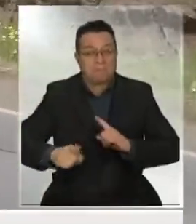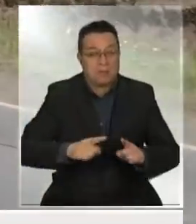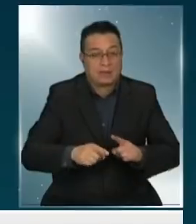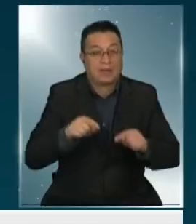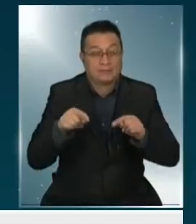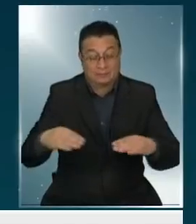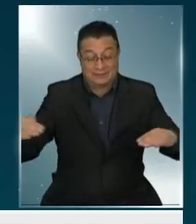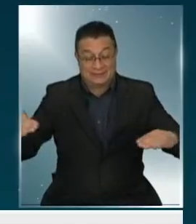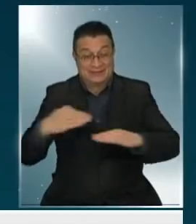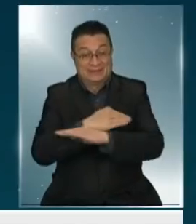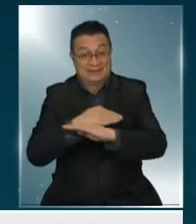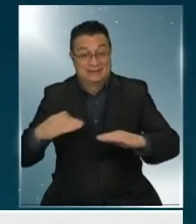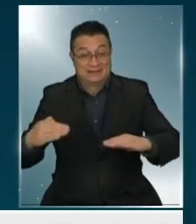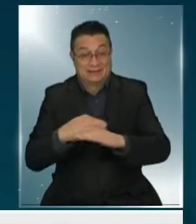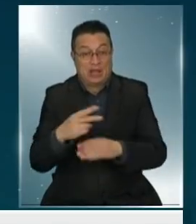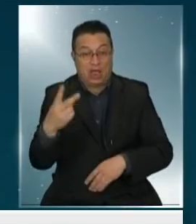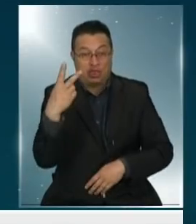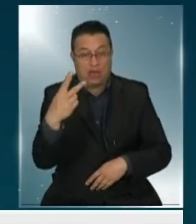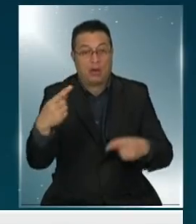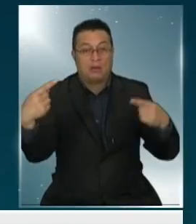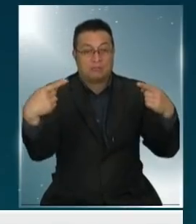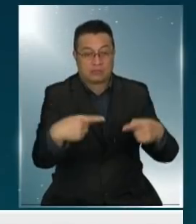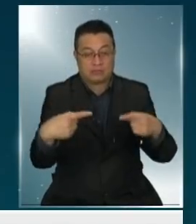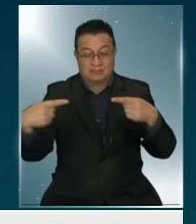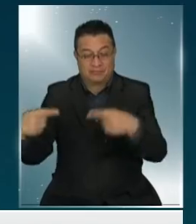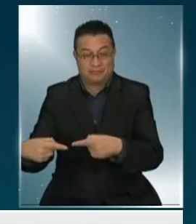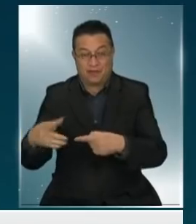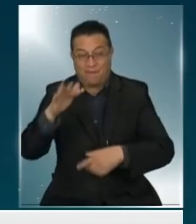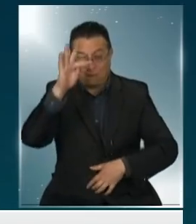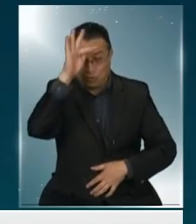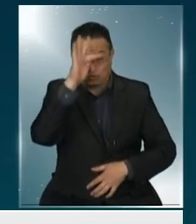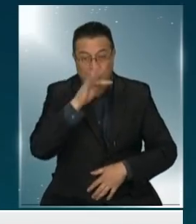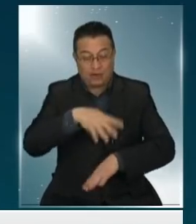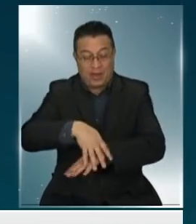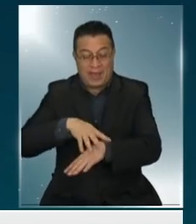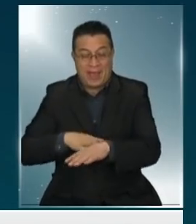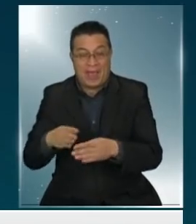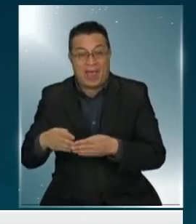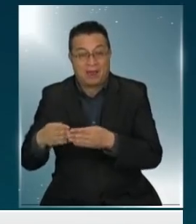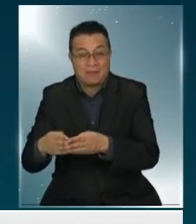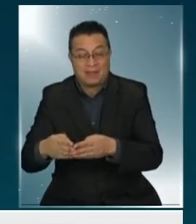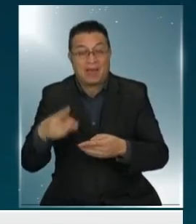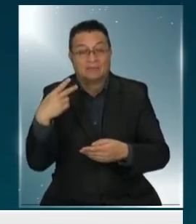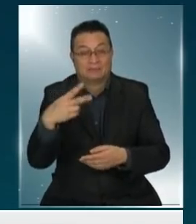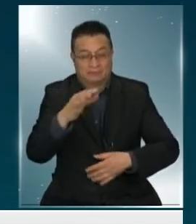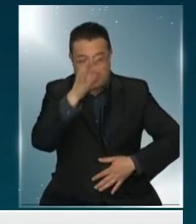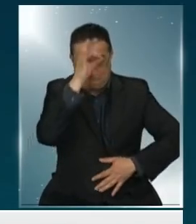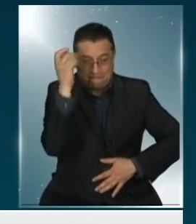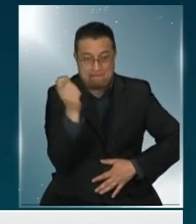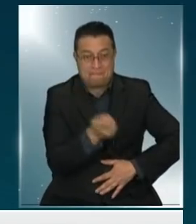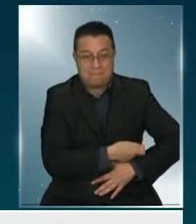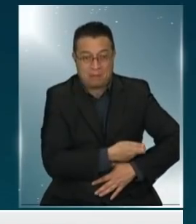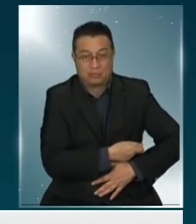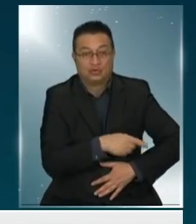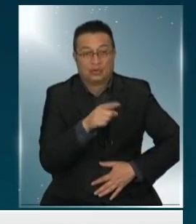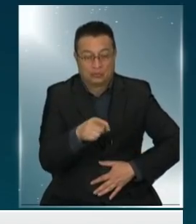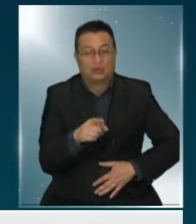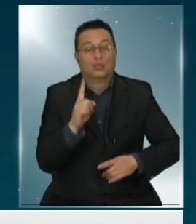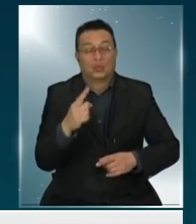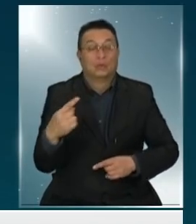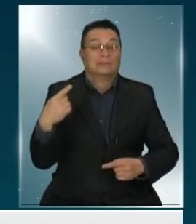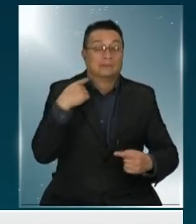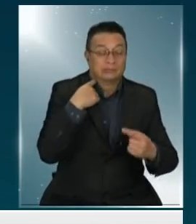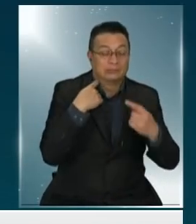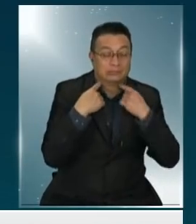ruta ocurrieron los 2 enfrentamientos entre funcionarios de la Armada y comuneros mapuche que dejaron como saldo un fallecido